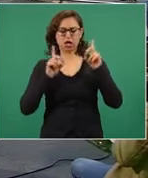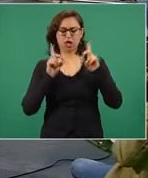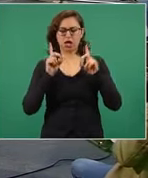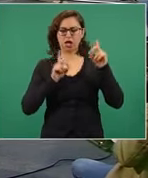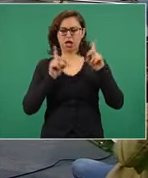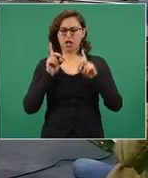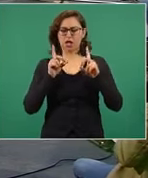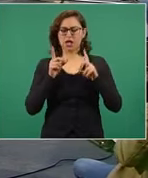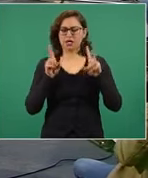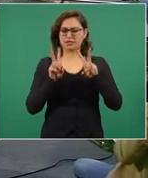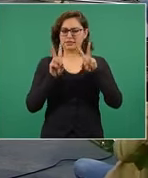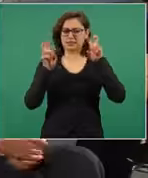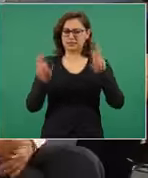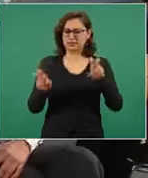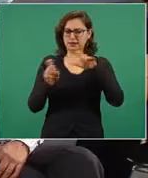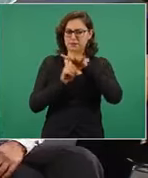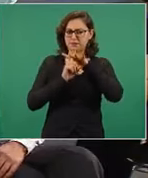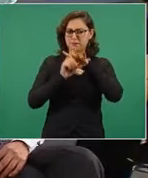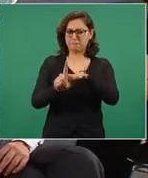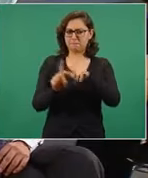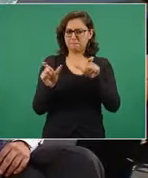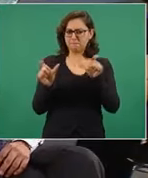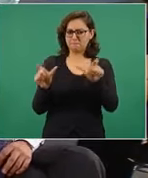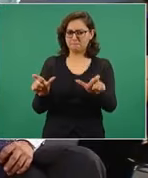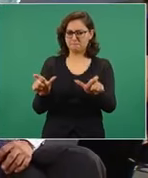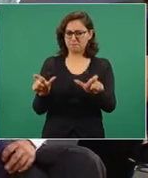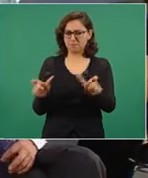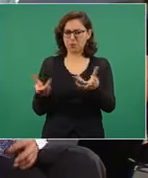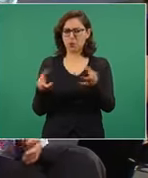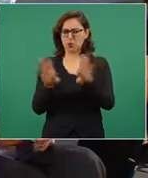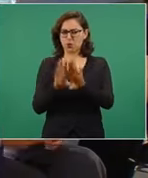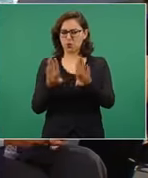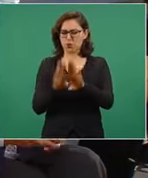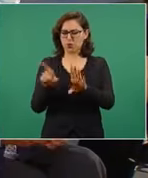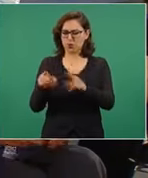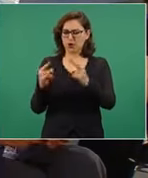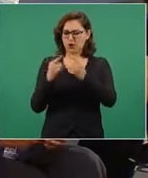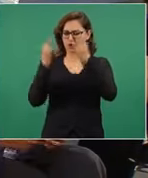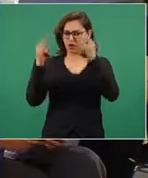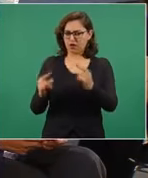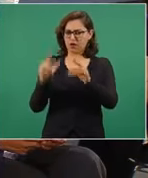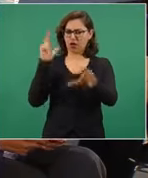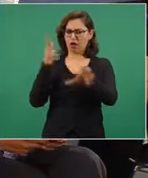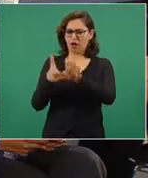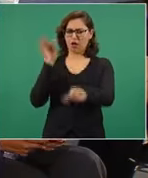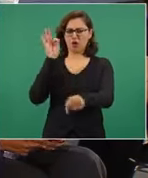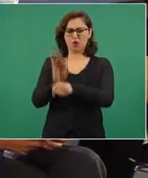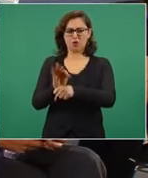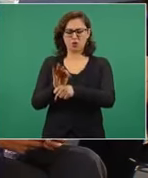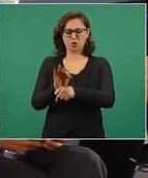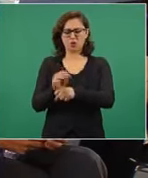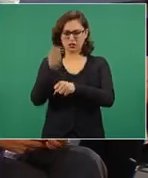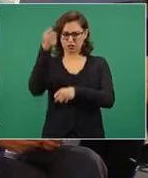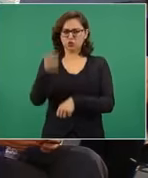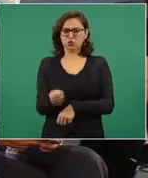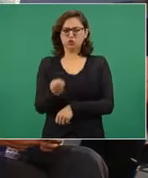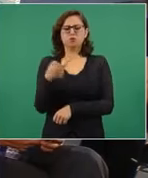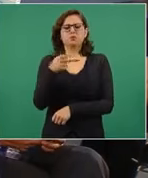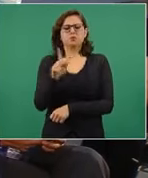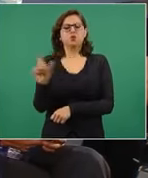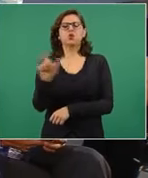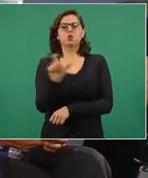para contener migración, para atender el tema de migración. Estos campamentos se van a ubicar principalmente sí en el sur, pero ¿en qué momento? Porque también nos hablaba ayer el director